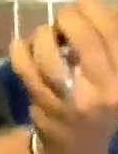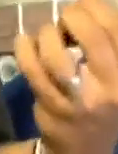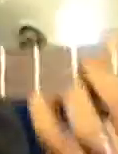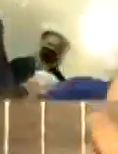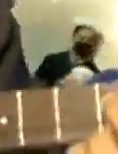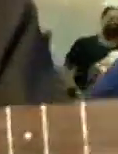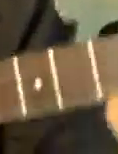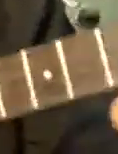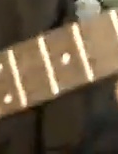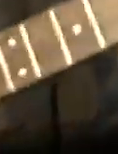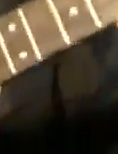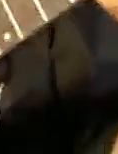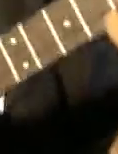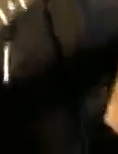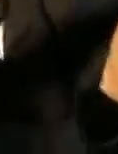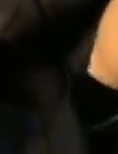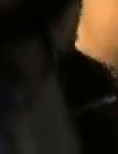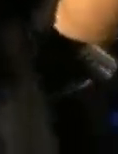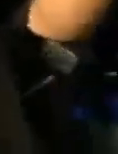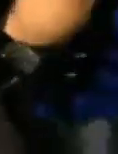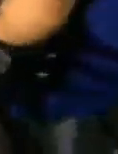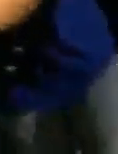donde quiera